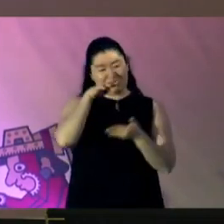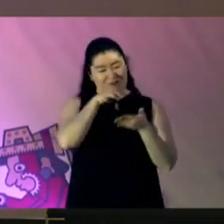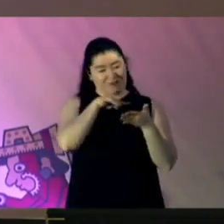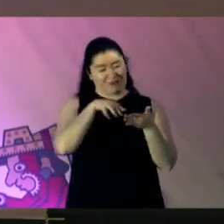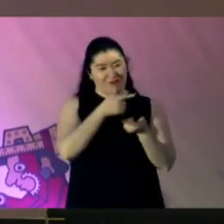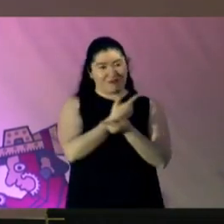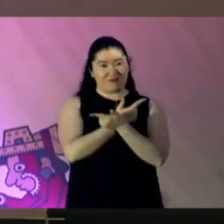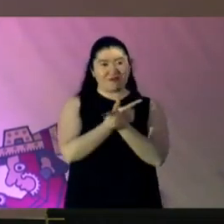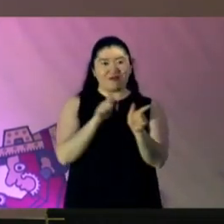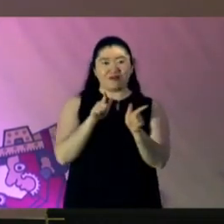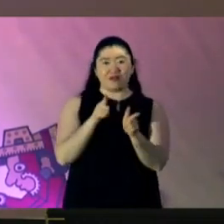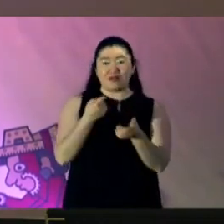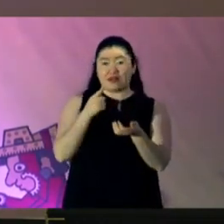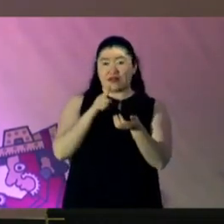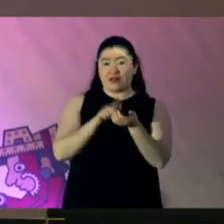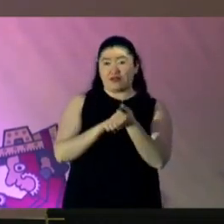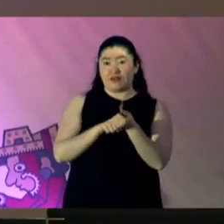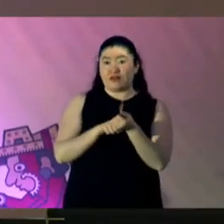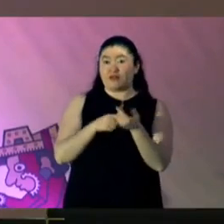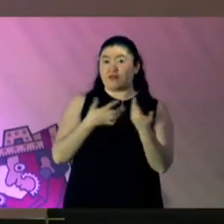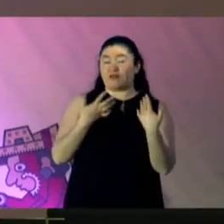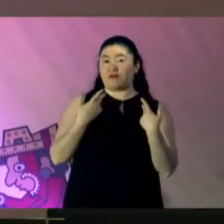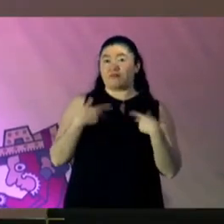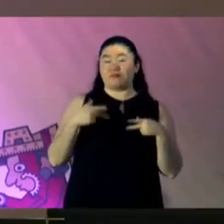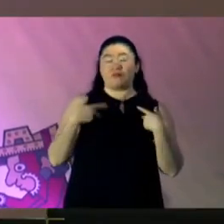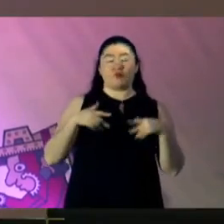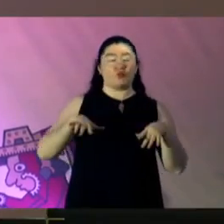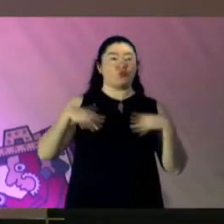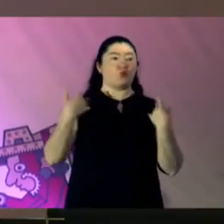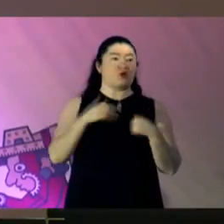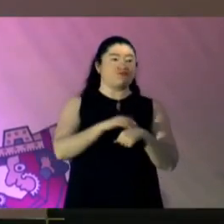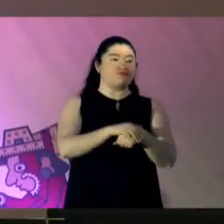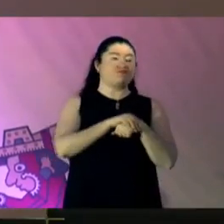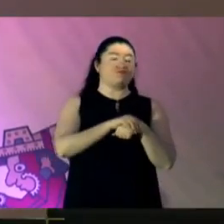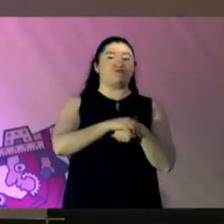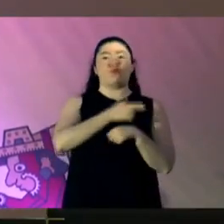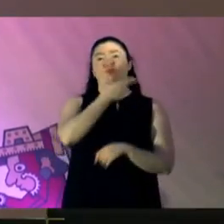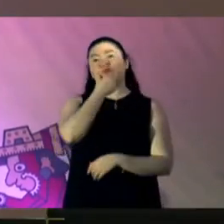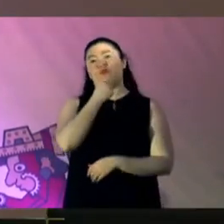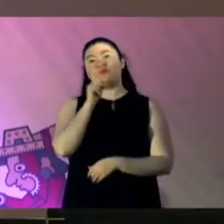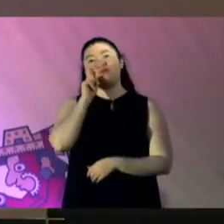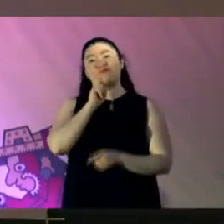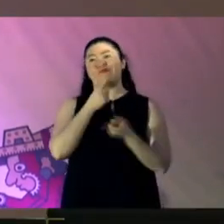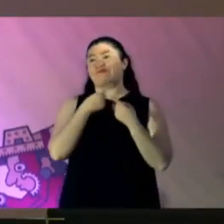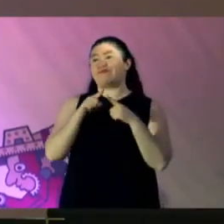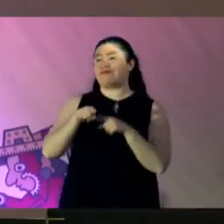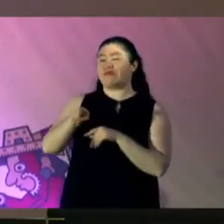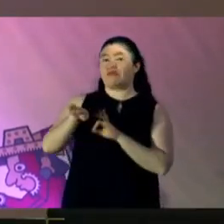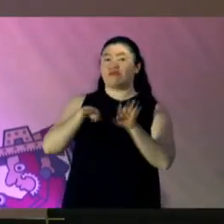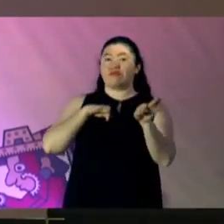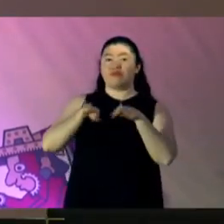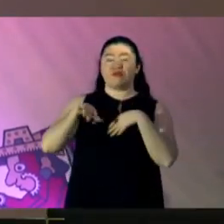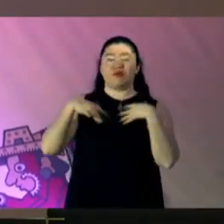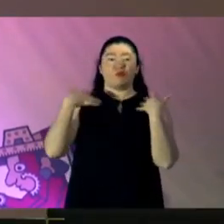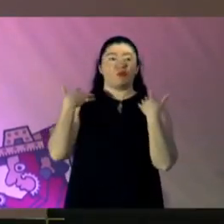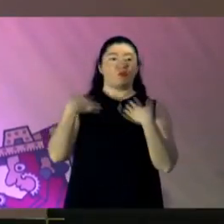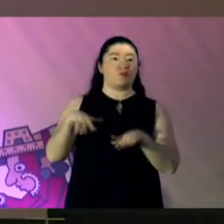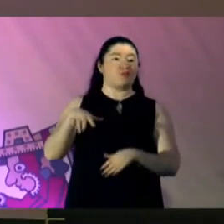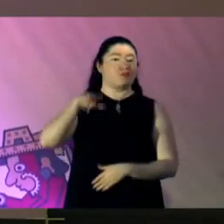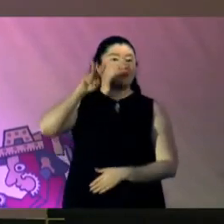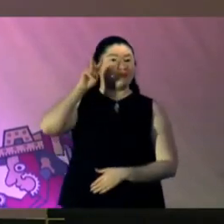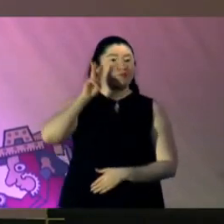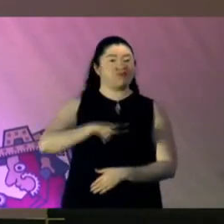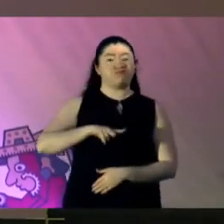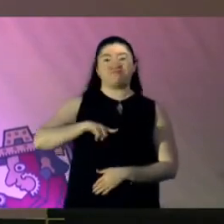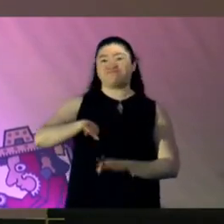colectivo de queridísimos amigos hombres y mujeres que llevan a cabo de verdad un ejemplo extraordinario